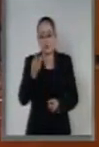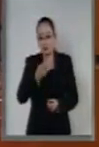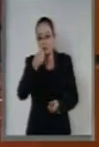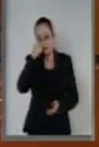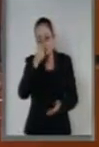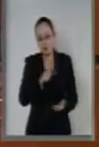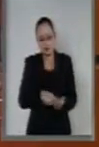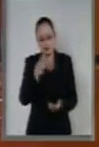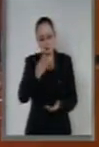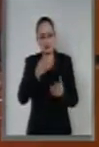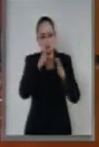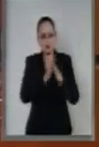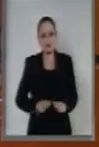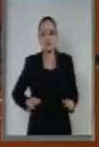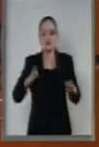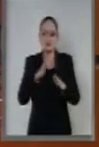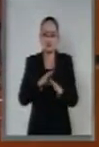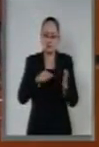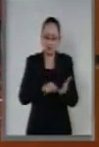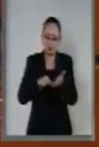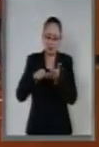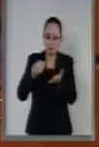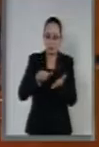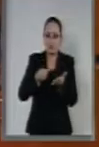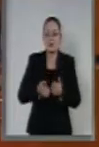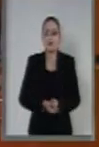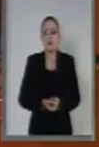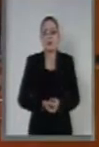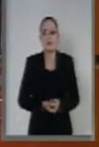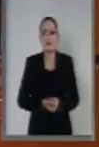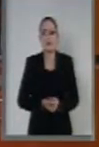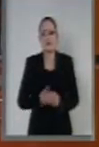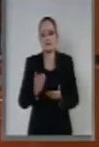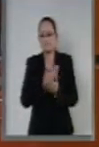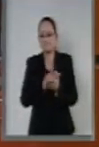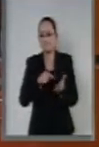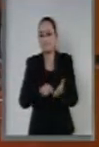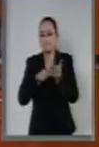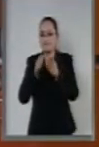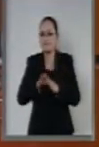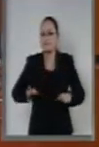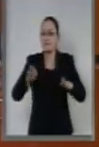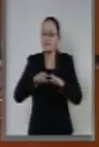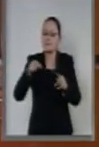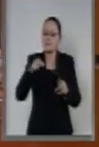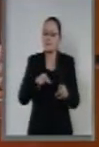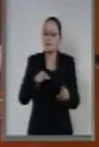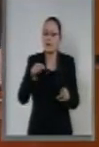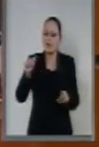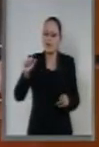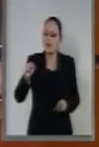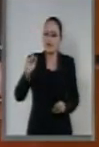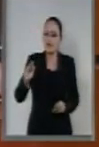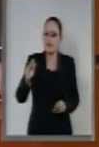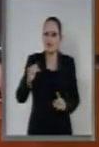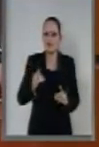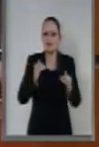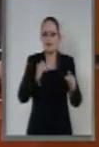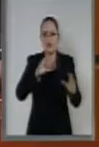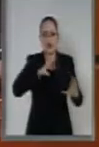una buena noticia otro punto relevante también la auditoría sobre la deuda